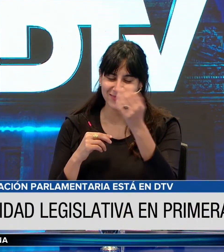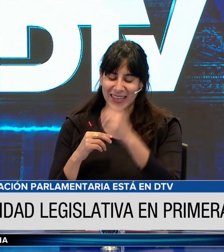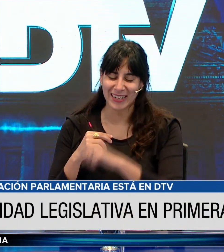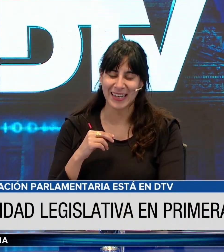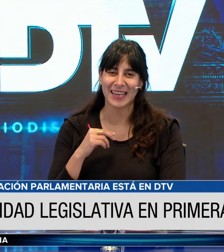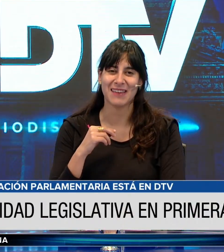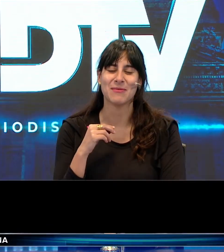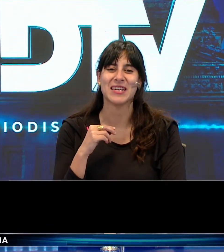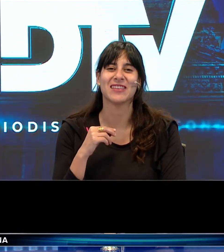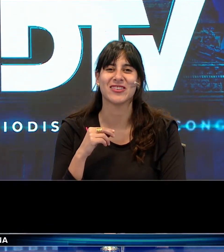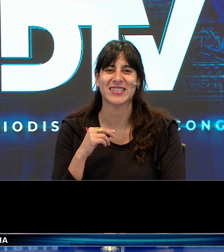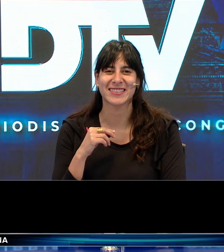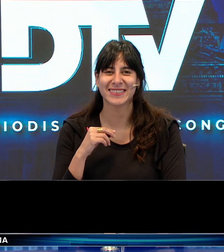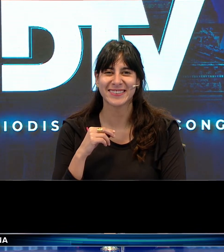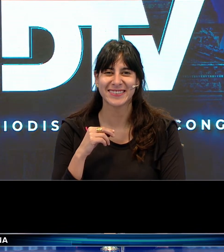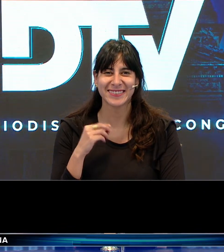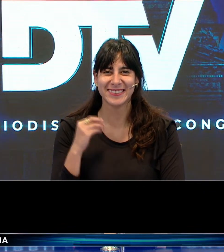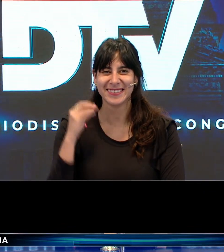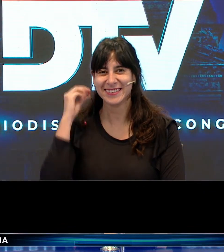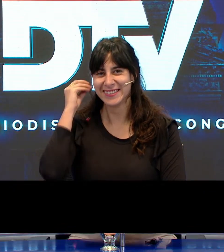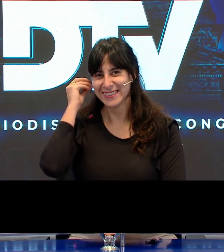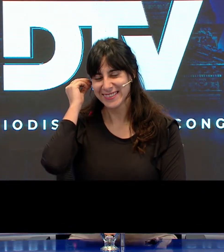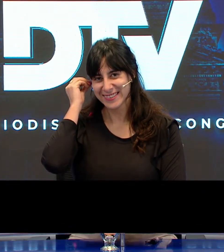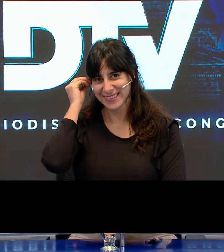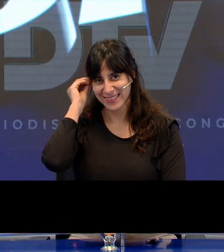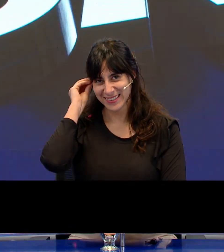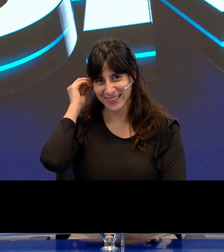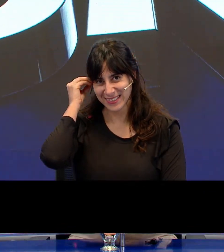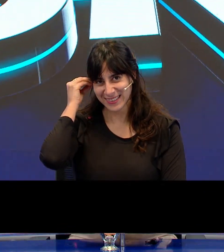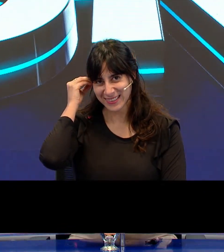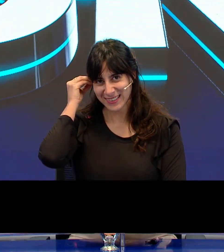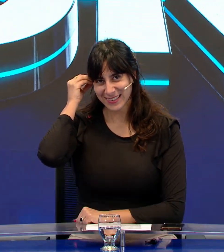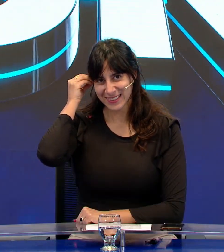a darle la bienvenida entonces.